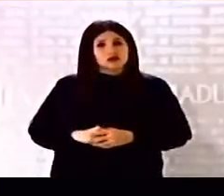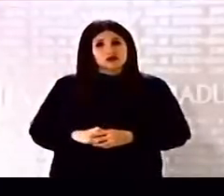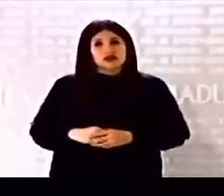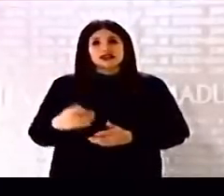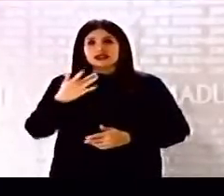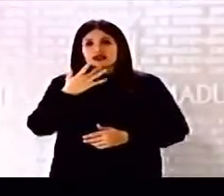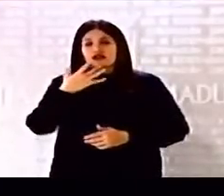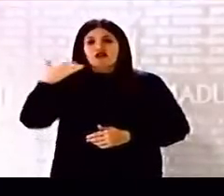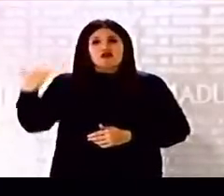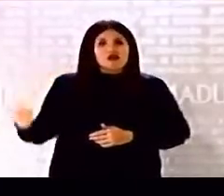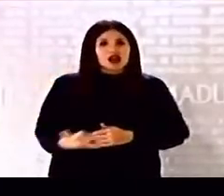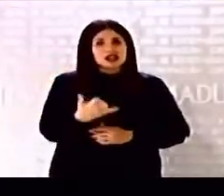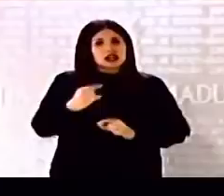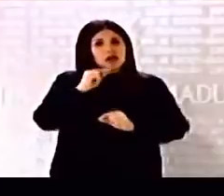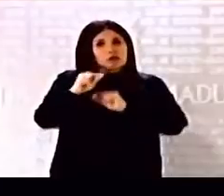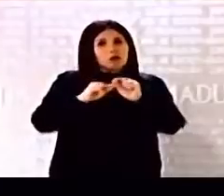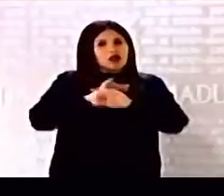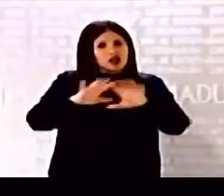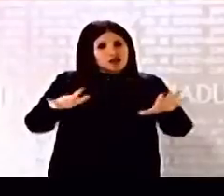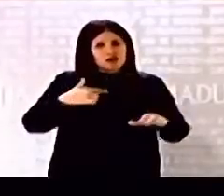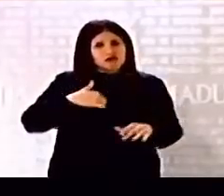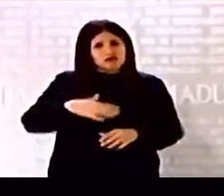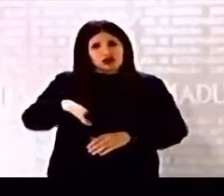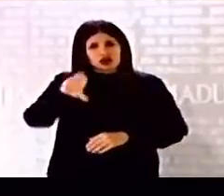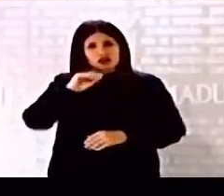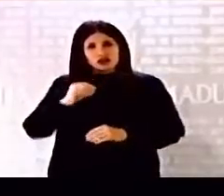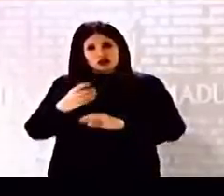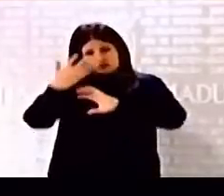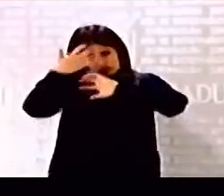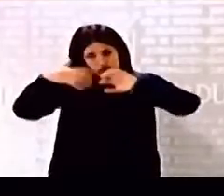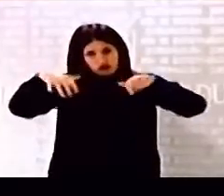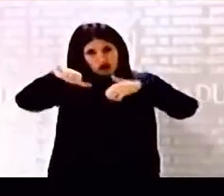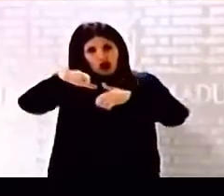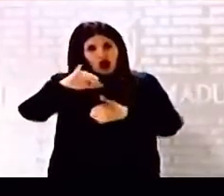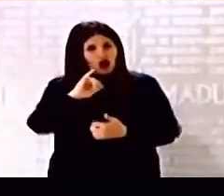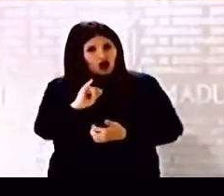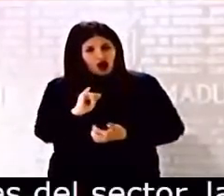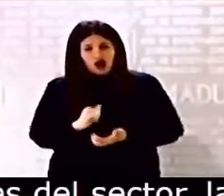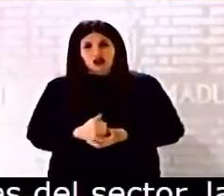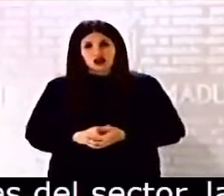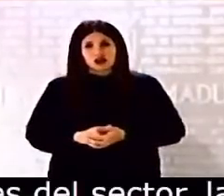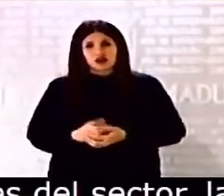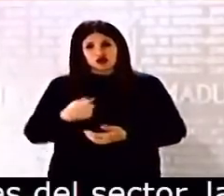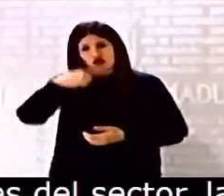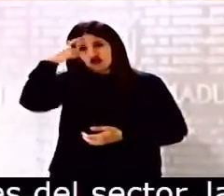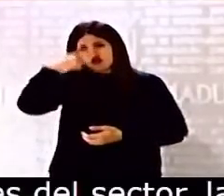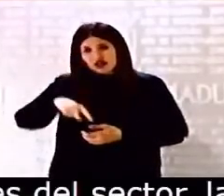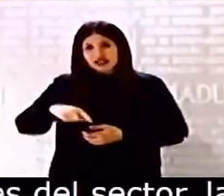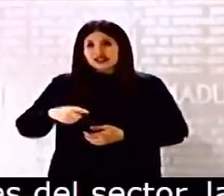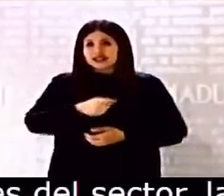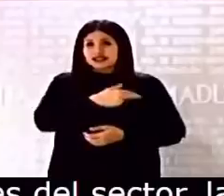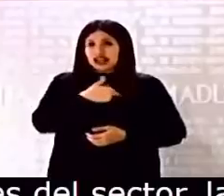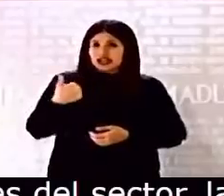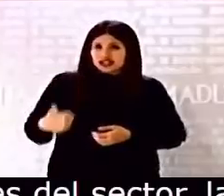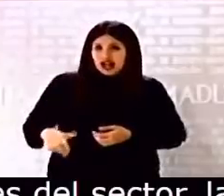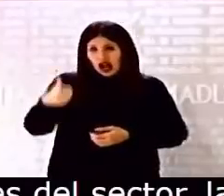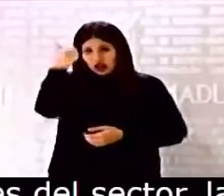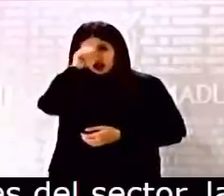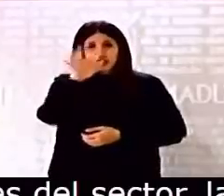fatiga pandémica. Yo empatizaré con el esfuerzo que están haciendo los sanitarios y